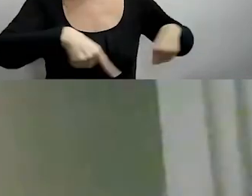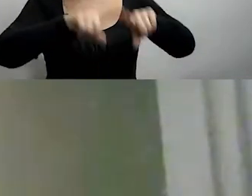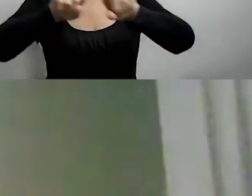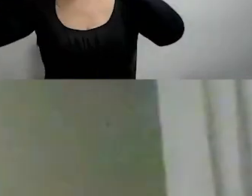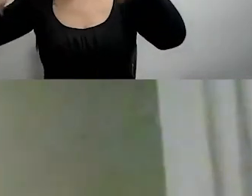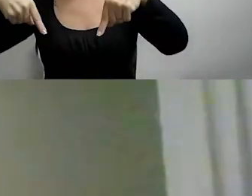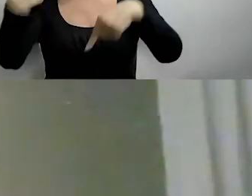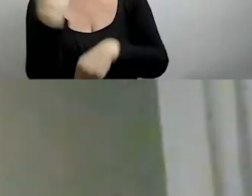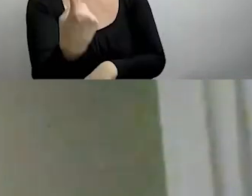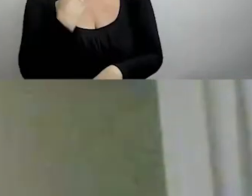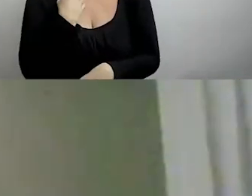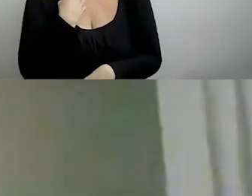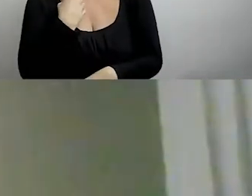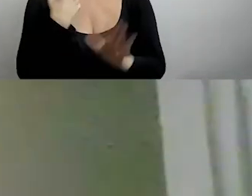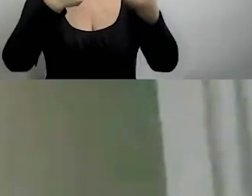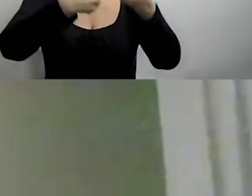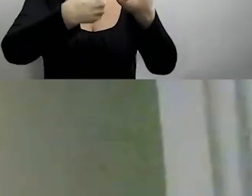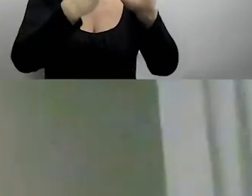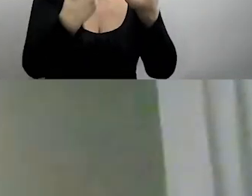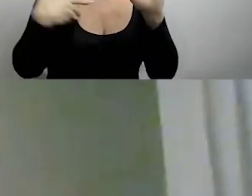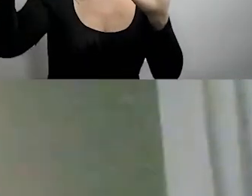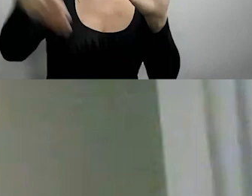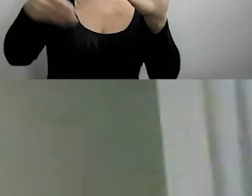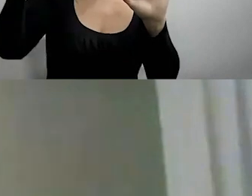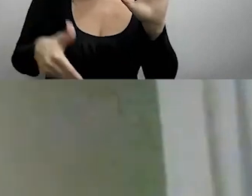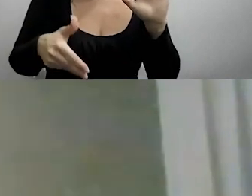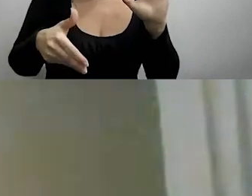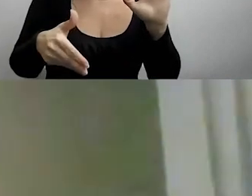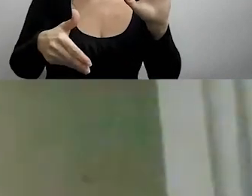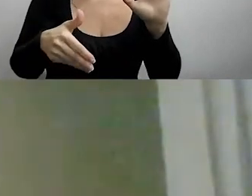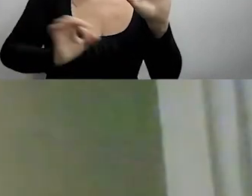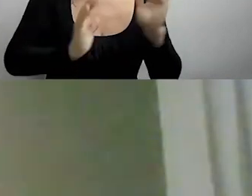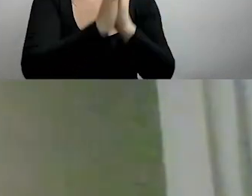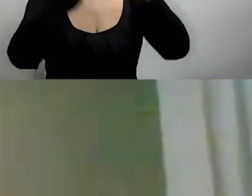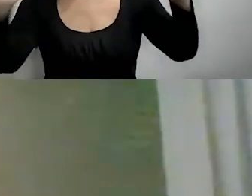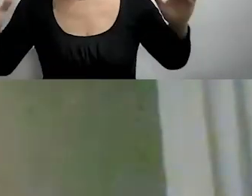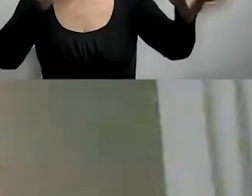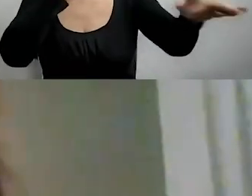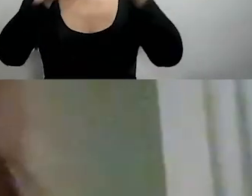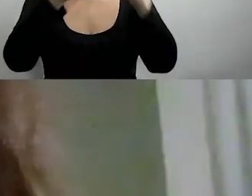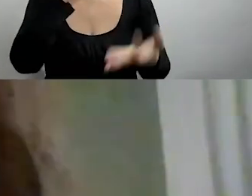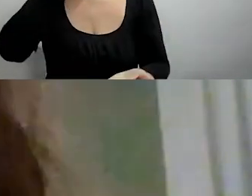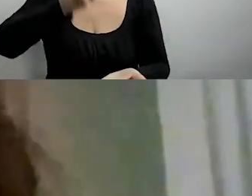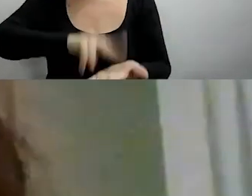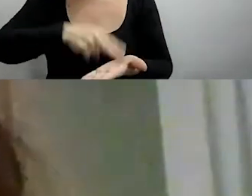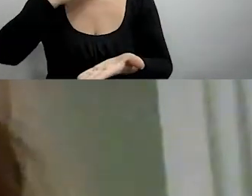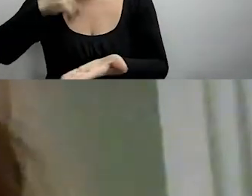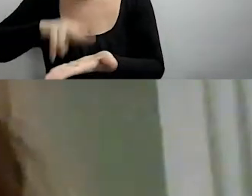un diploma que conste que asistieron al ciclo de diálogos tributarios.